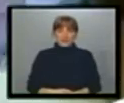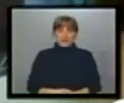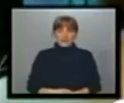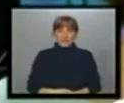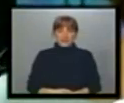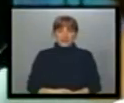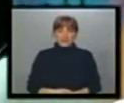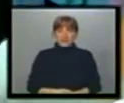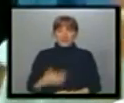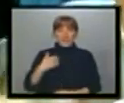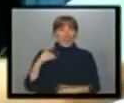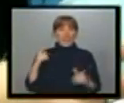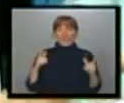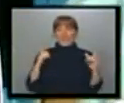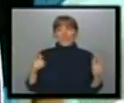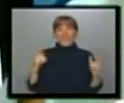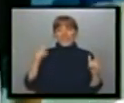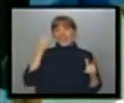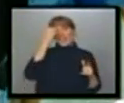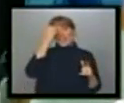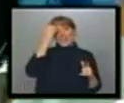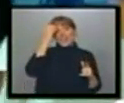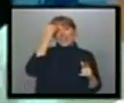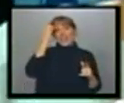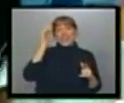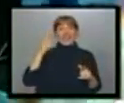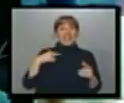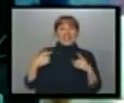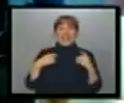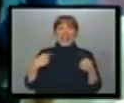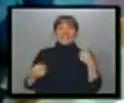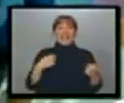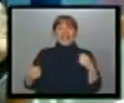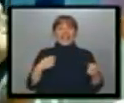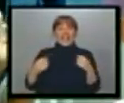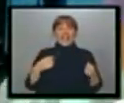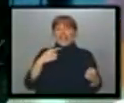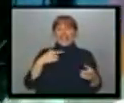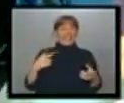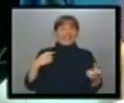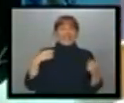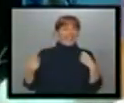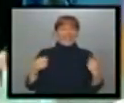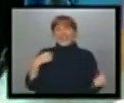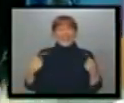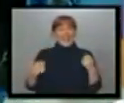Lo disfruto, aparte, me quiero poner a bailar, quiero hacer un show y ya, ¿entendés? ¿De qué?